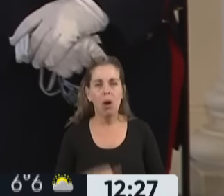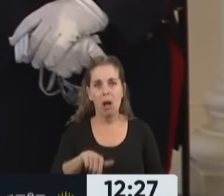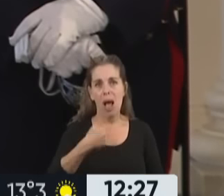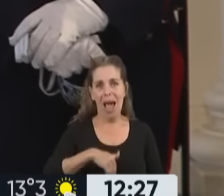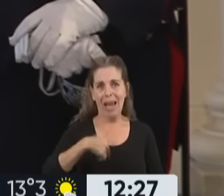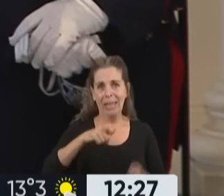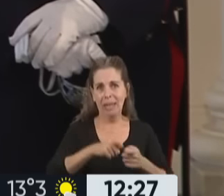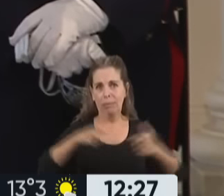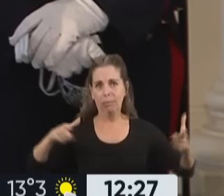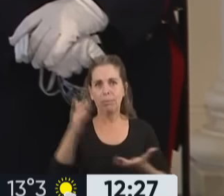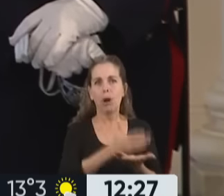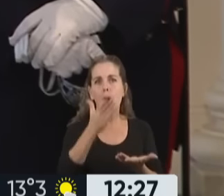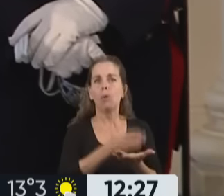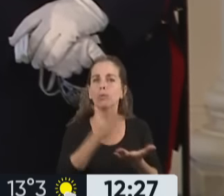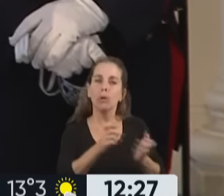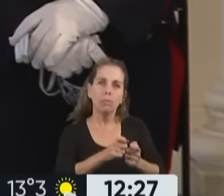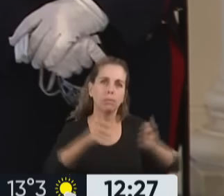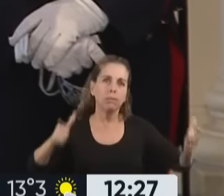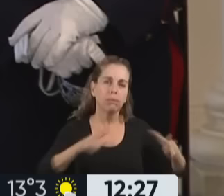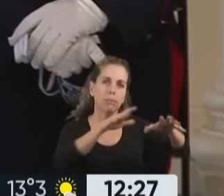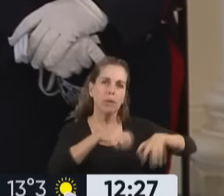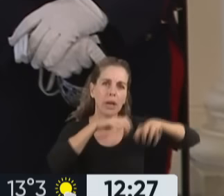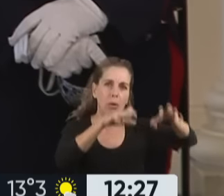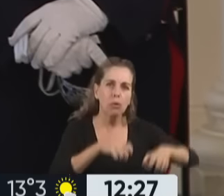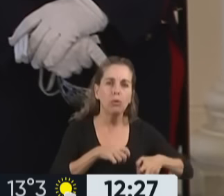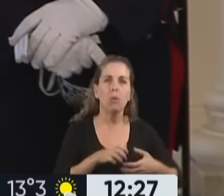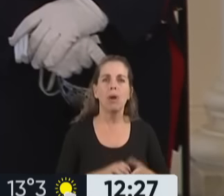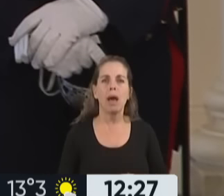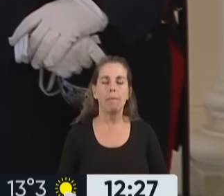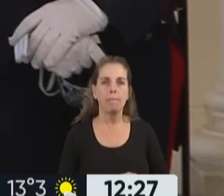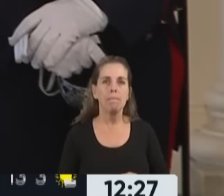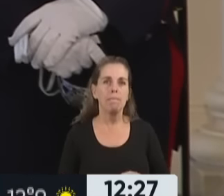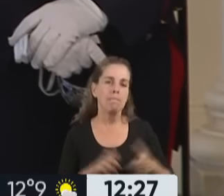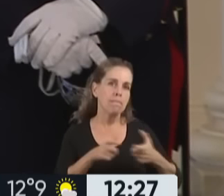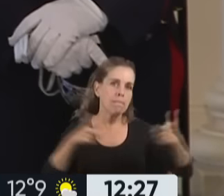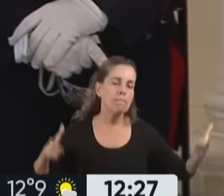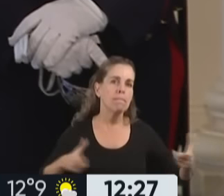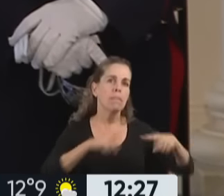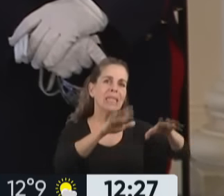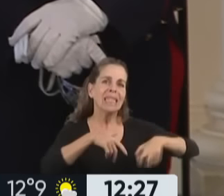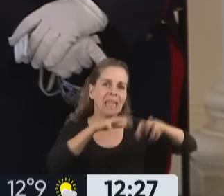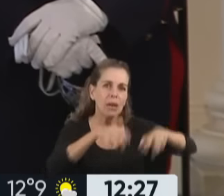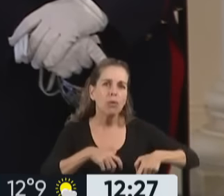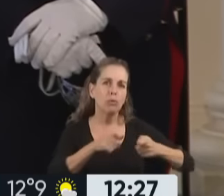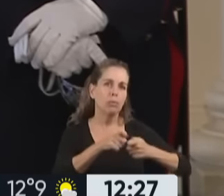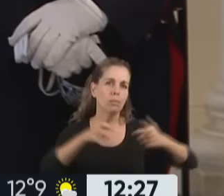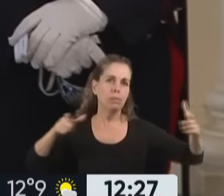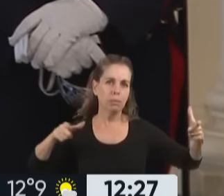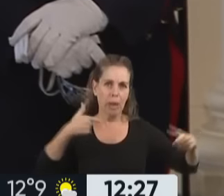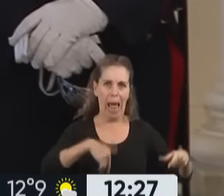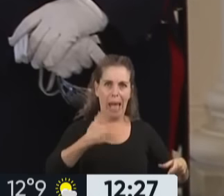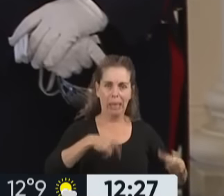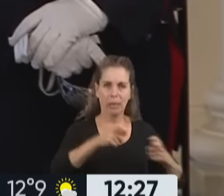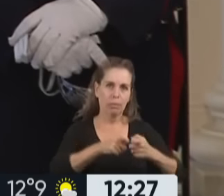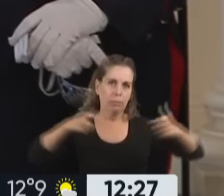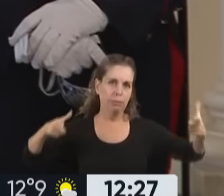Argentina creció en la producción de grano, en la producción de cereales, creció